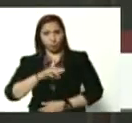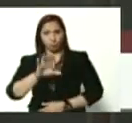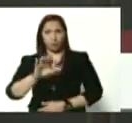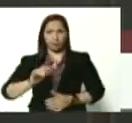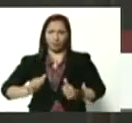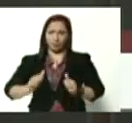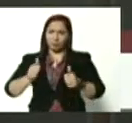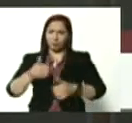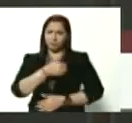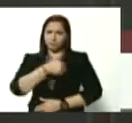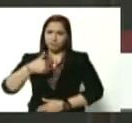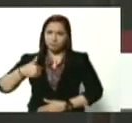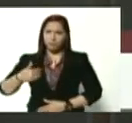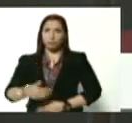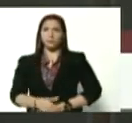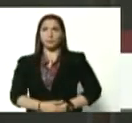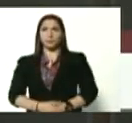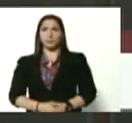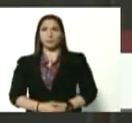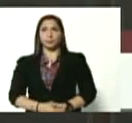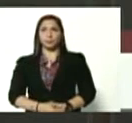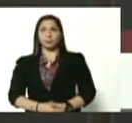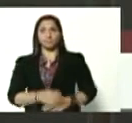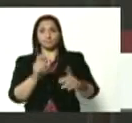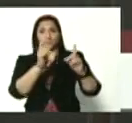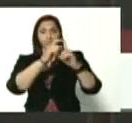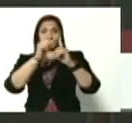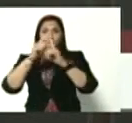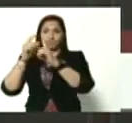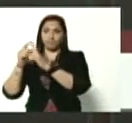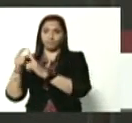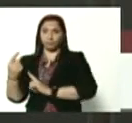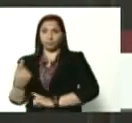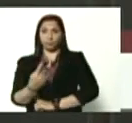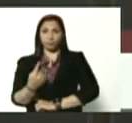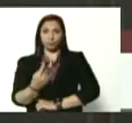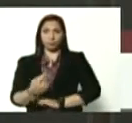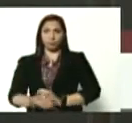comenzar estas palabras solo